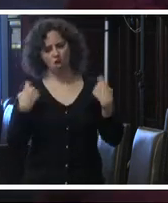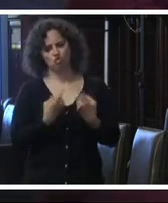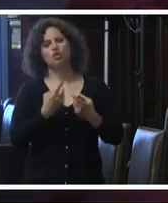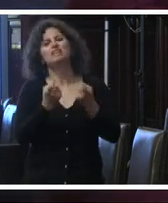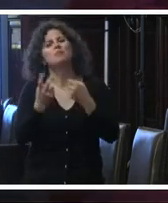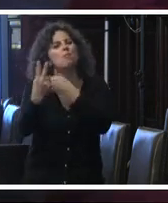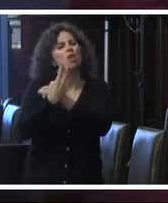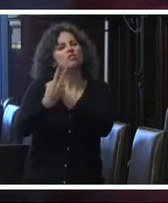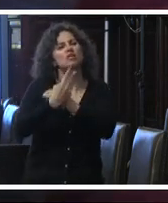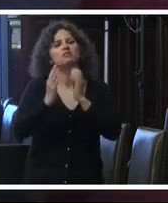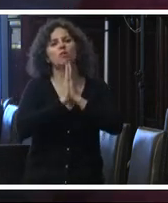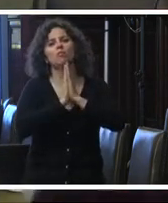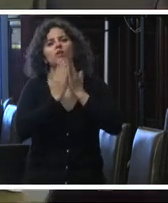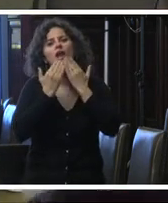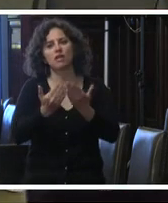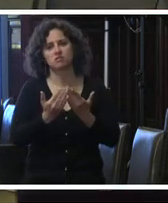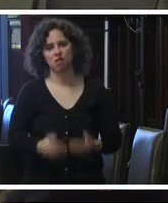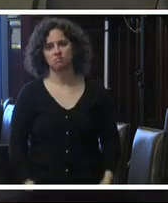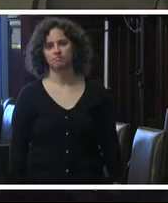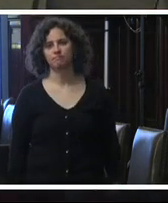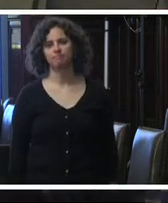una protección. Gracias.